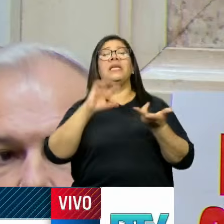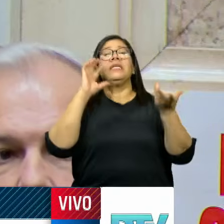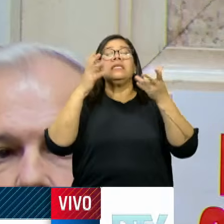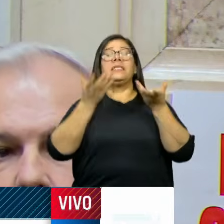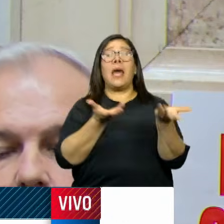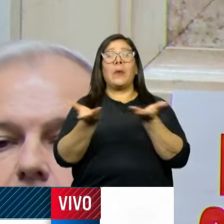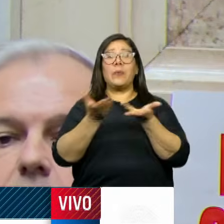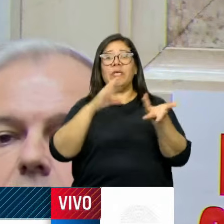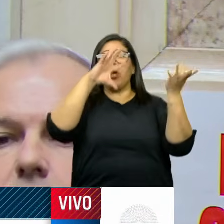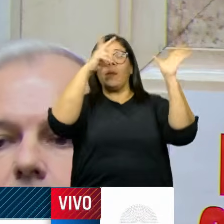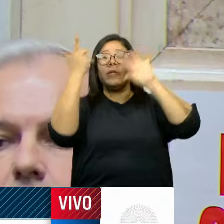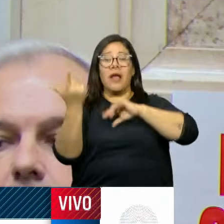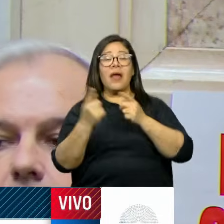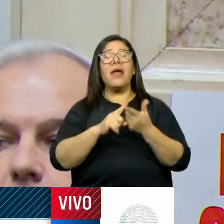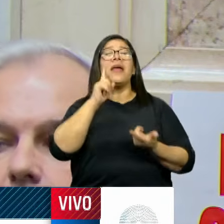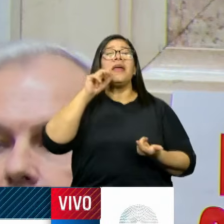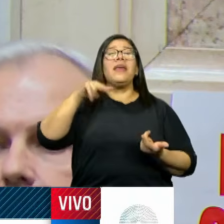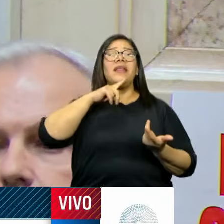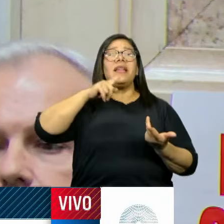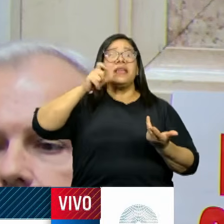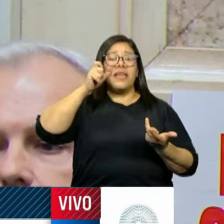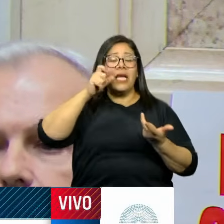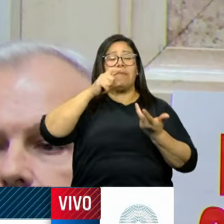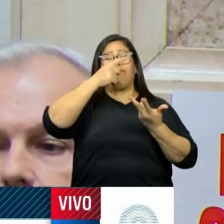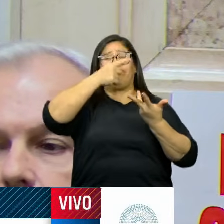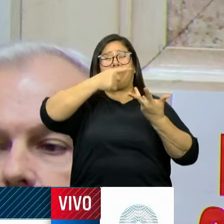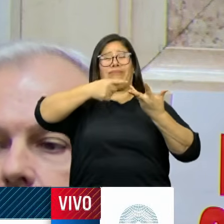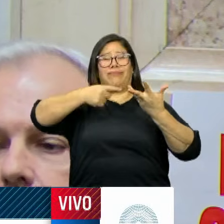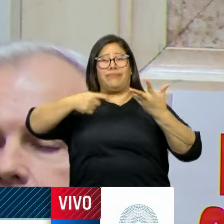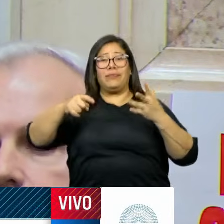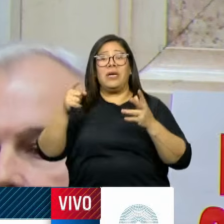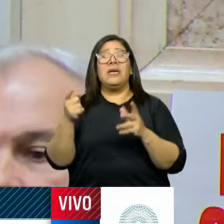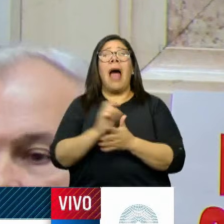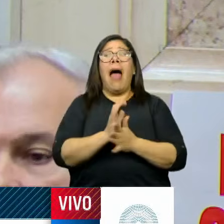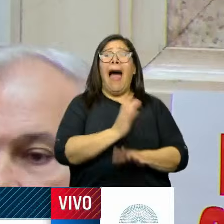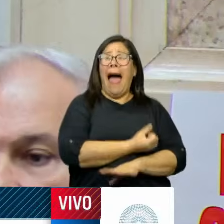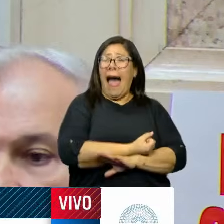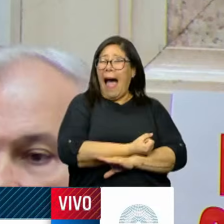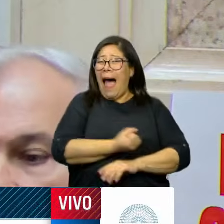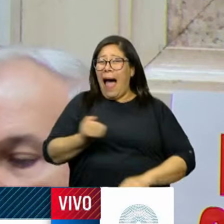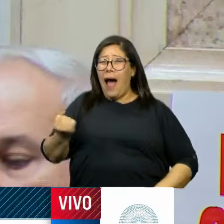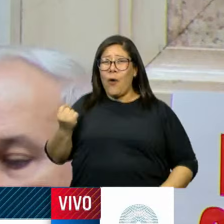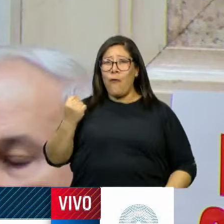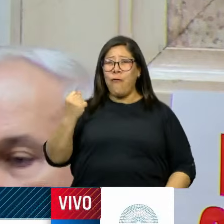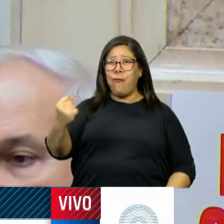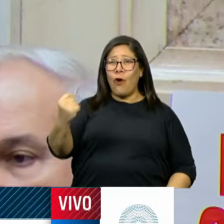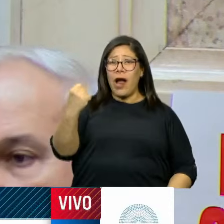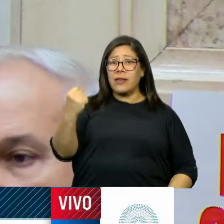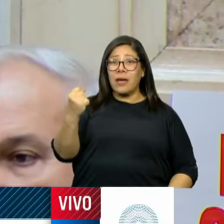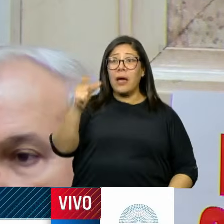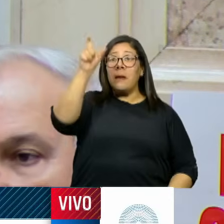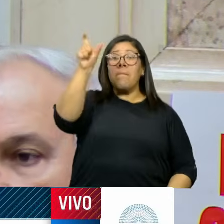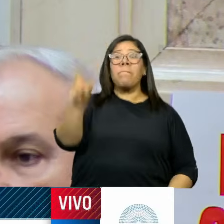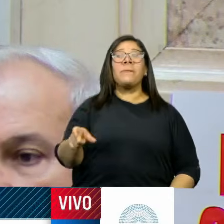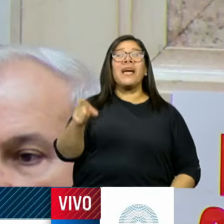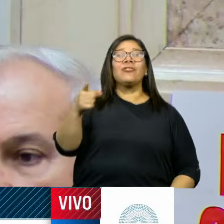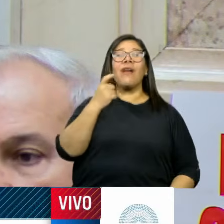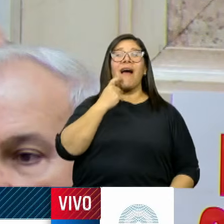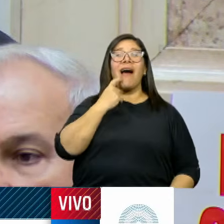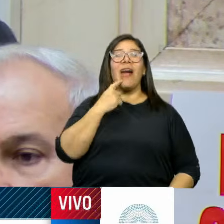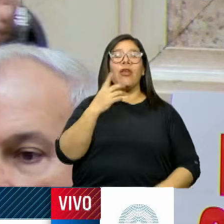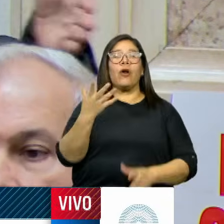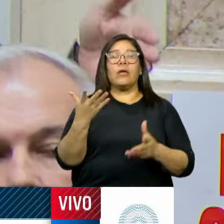para reventar el INTI. Prefiere un fiel jefe de gabinete para todo eso. Y